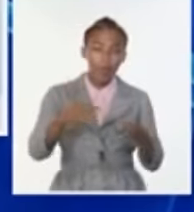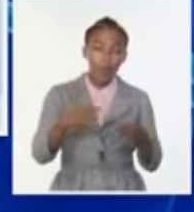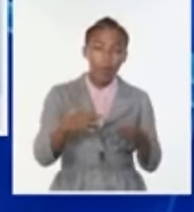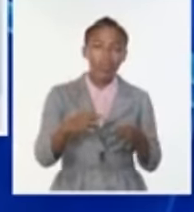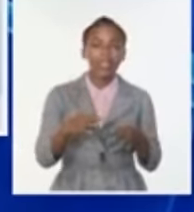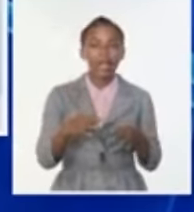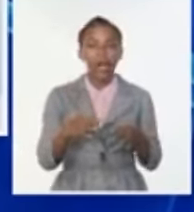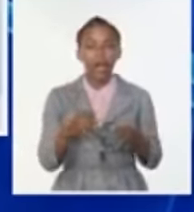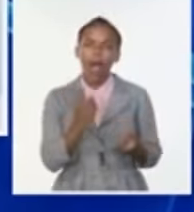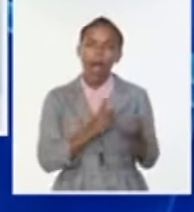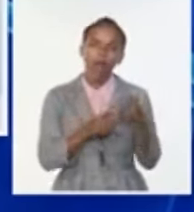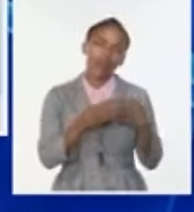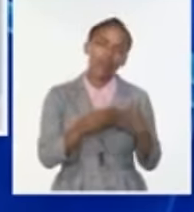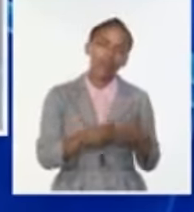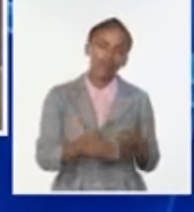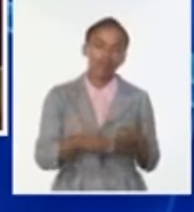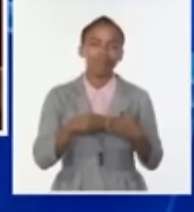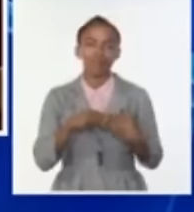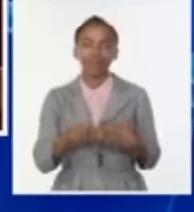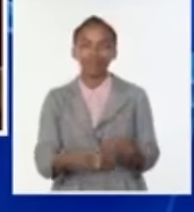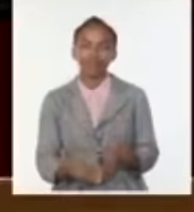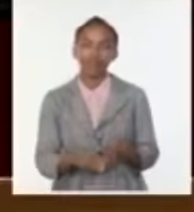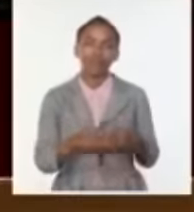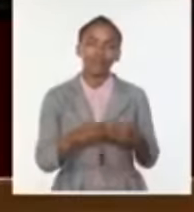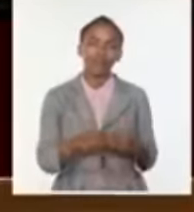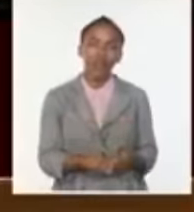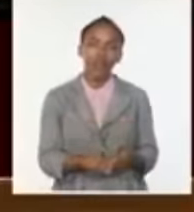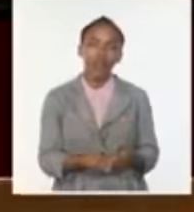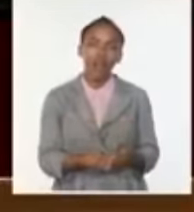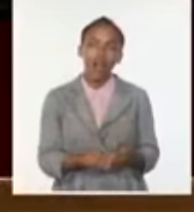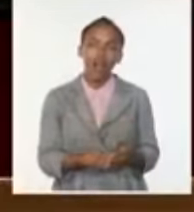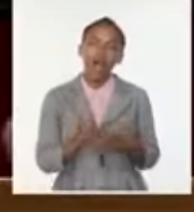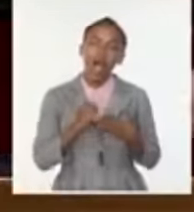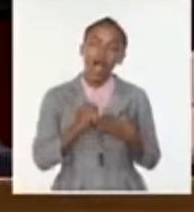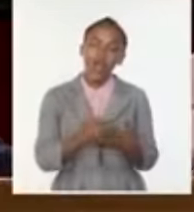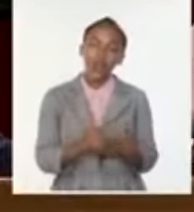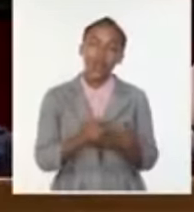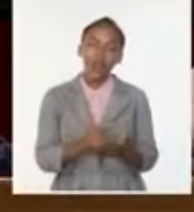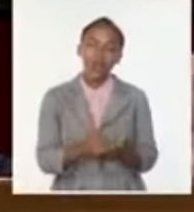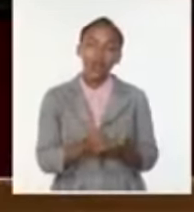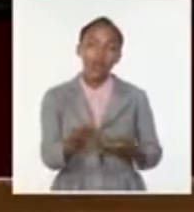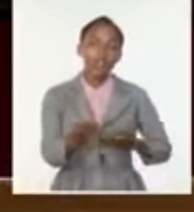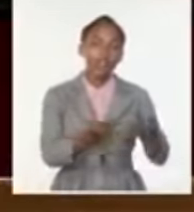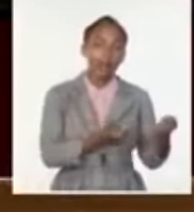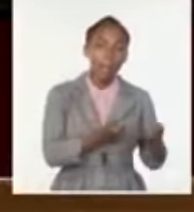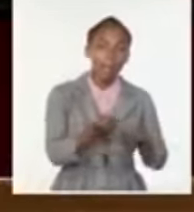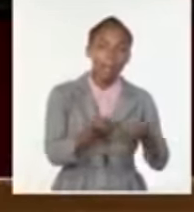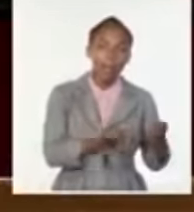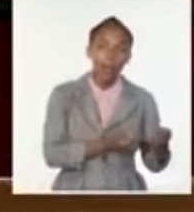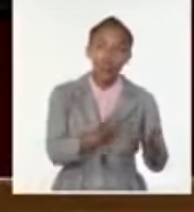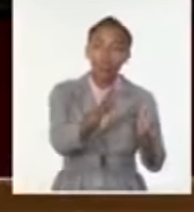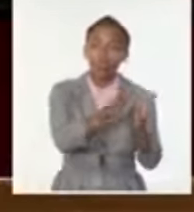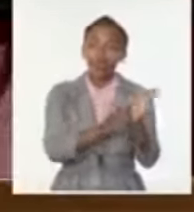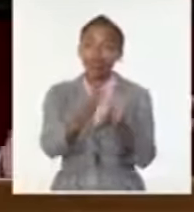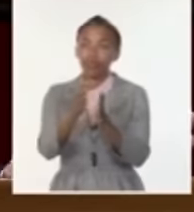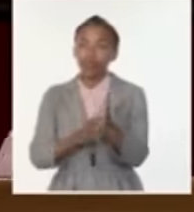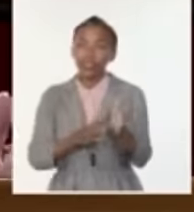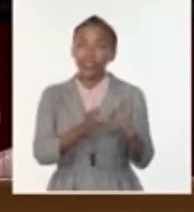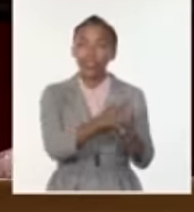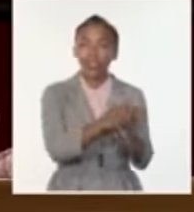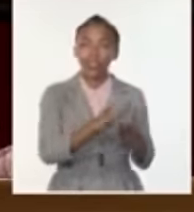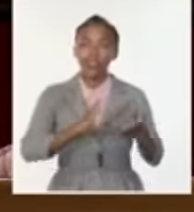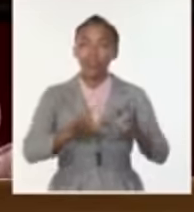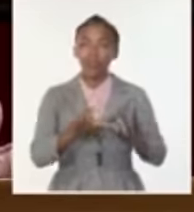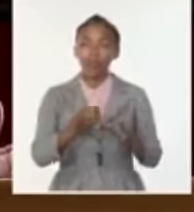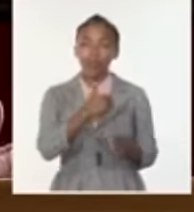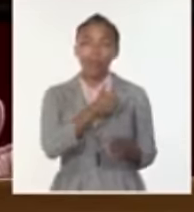de que se ha arrendado transporte a diferentes formas privadas y que eso no está